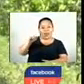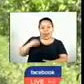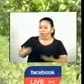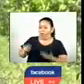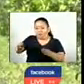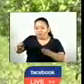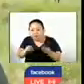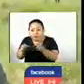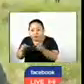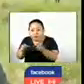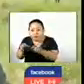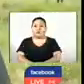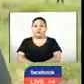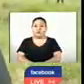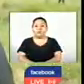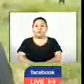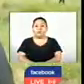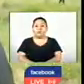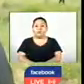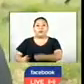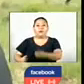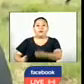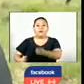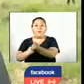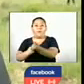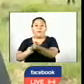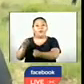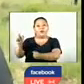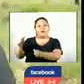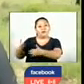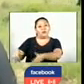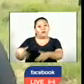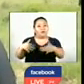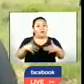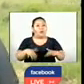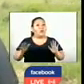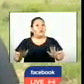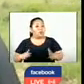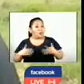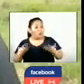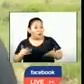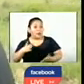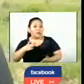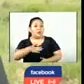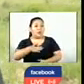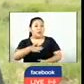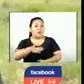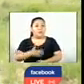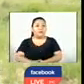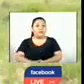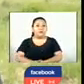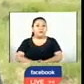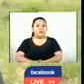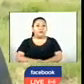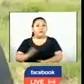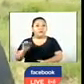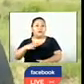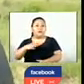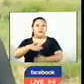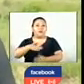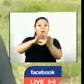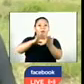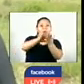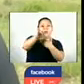árboles estamos siempre apoyando estas actividades porque el beneficio que en si tiene este tipo de proyecto